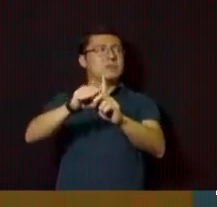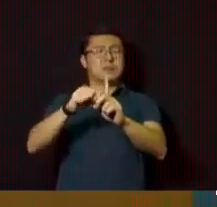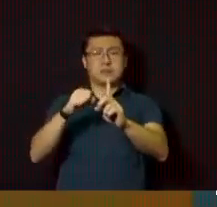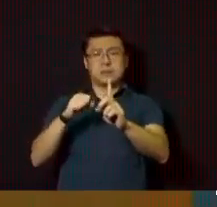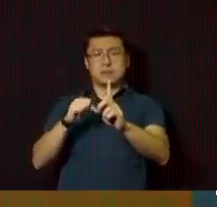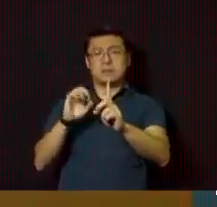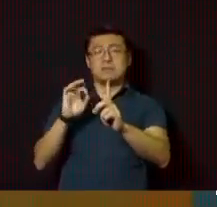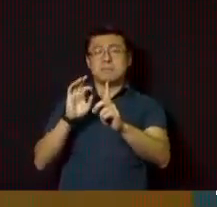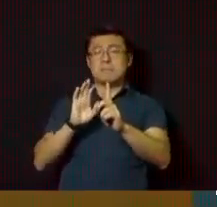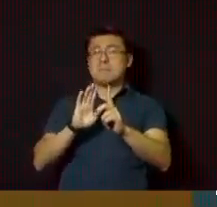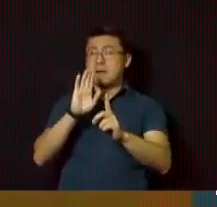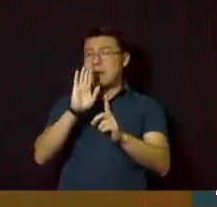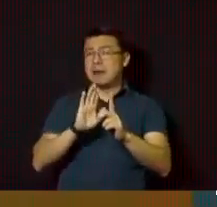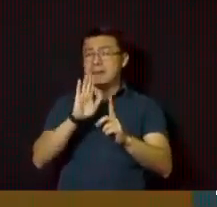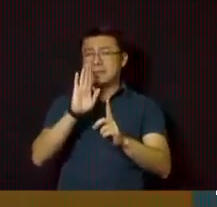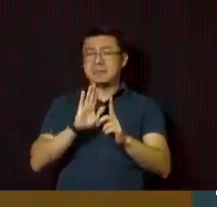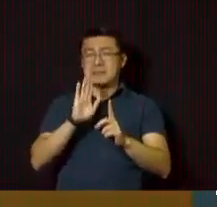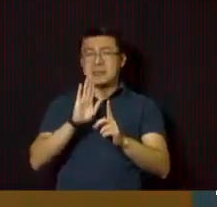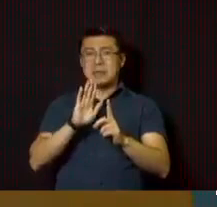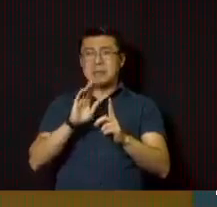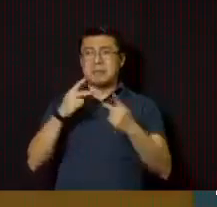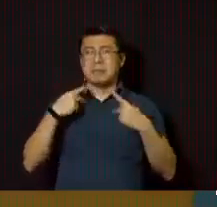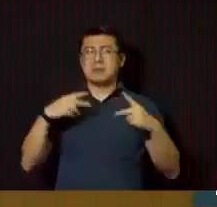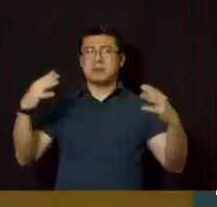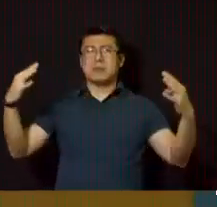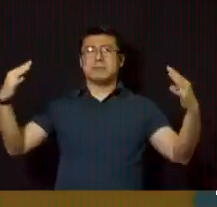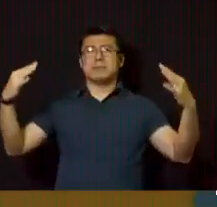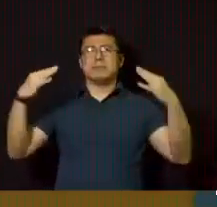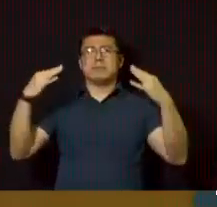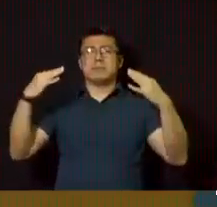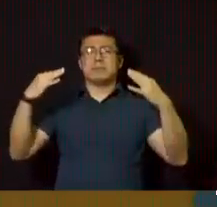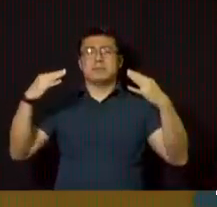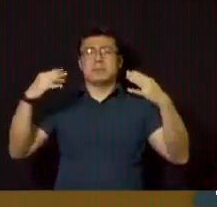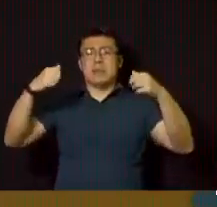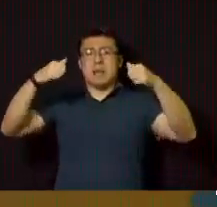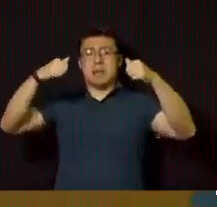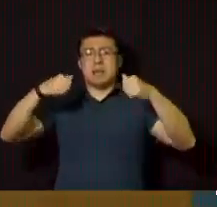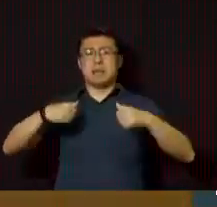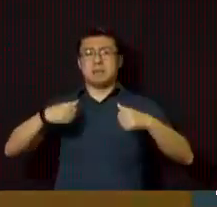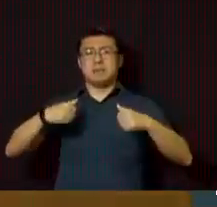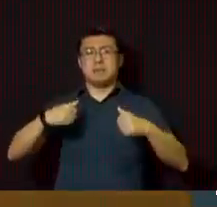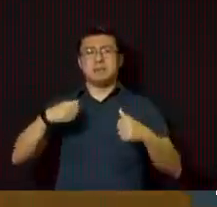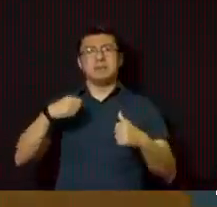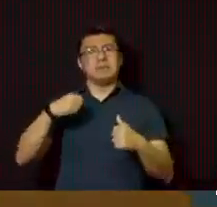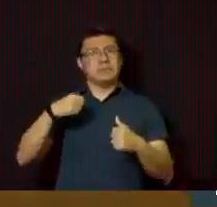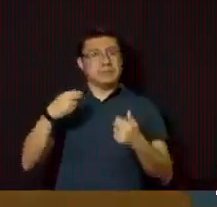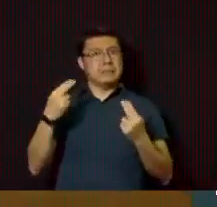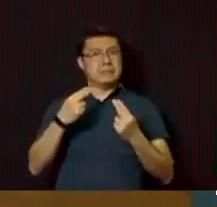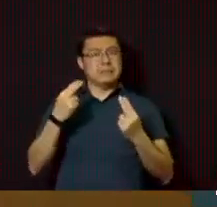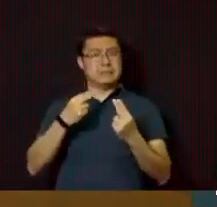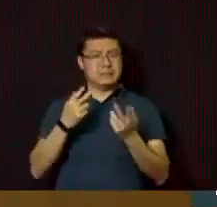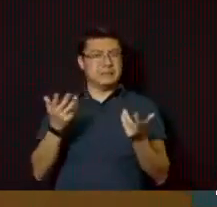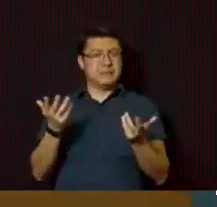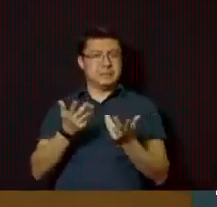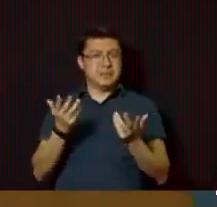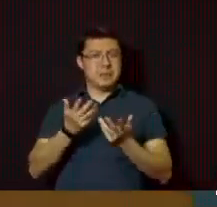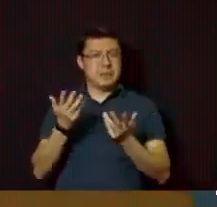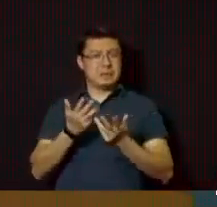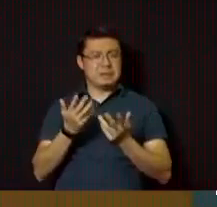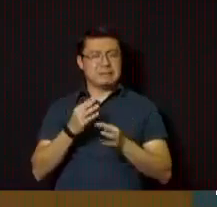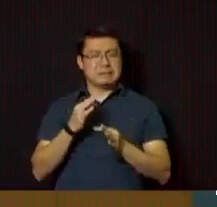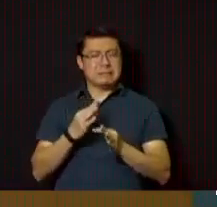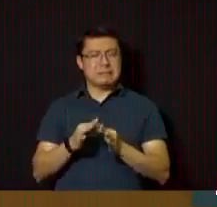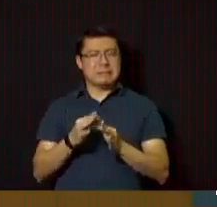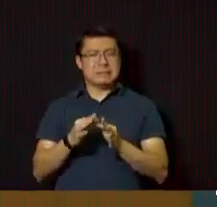estás en los ojos de todo el mundo, ¿no? Y tú tienes que hacer bien las cosas, porque si no las